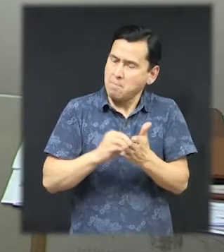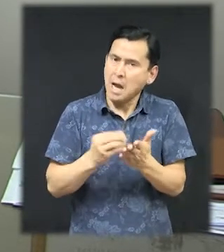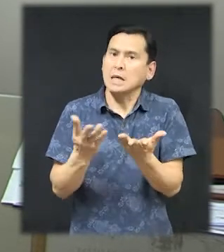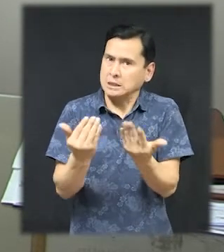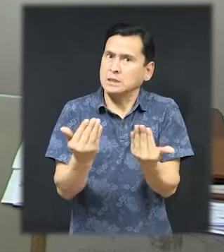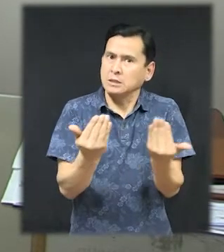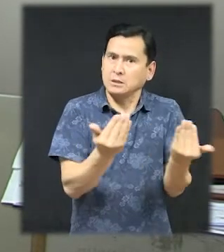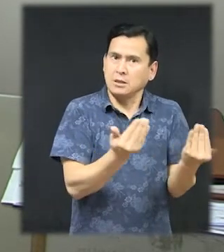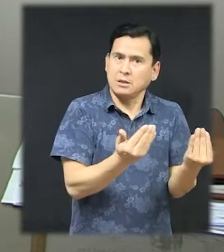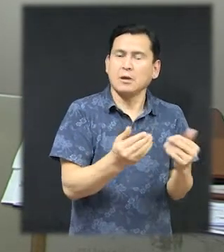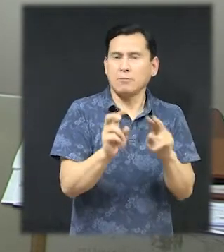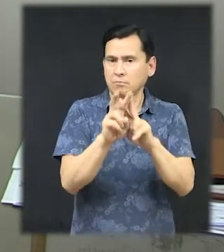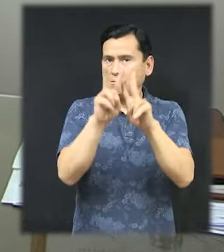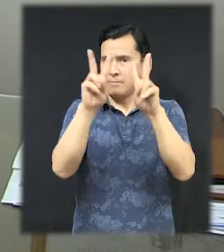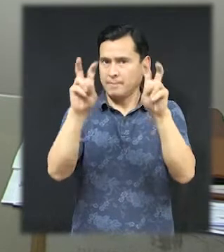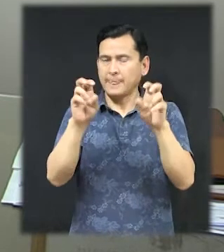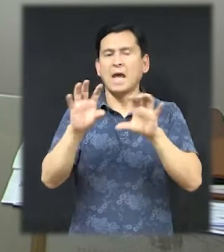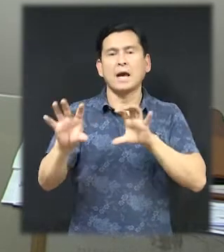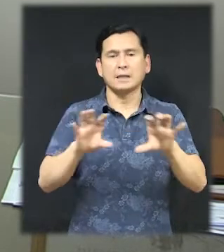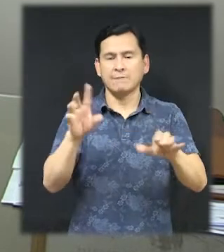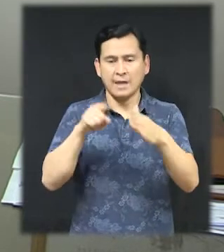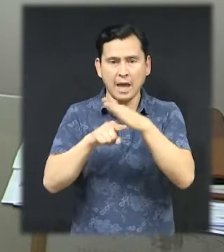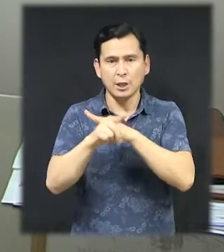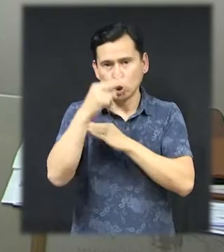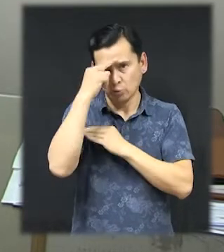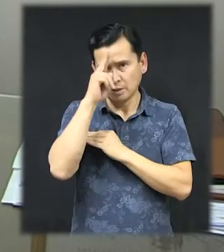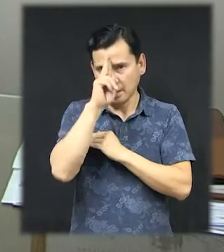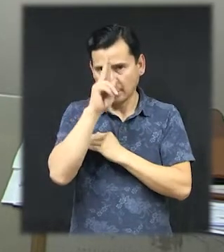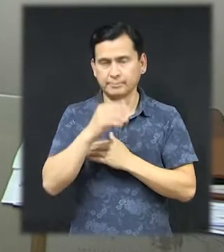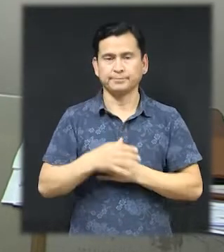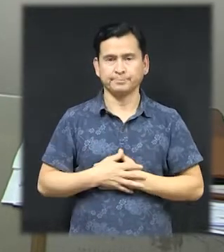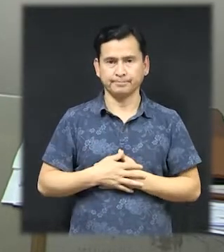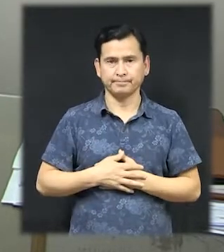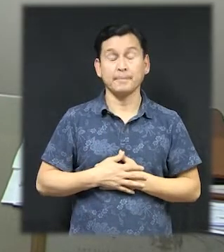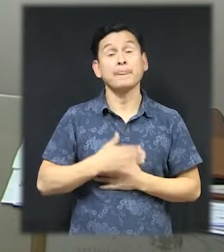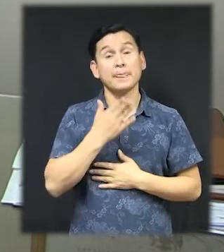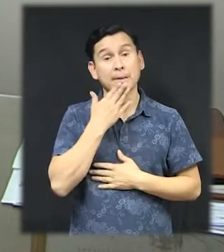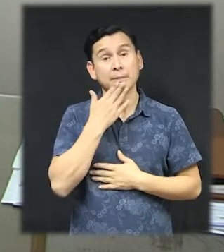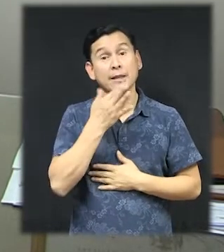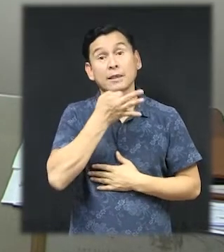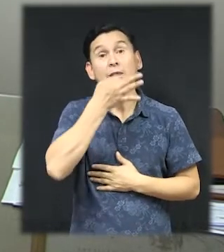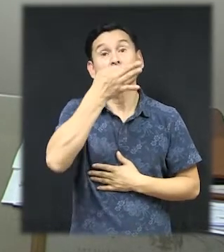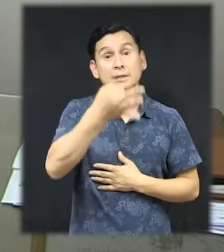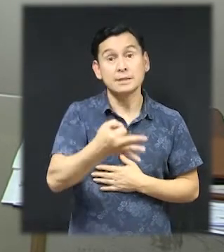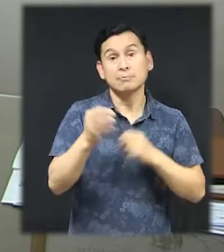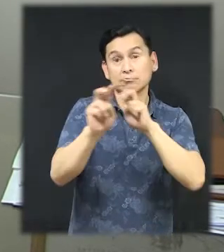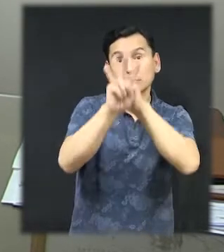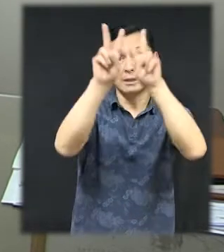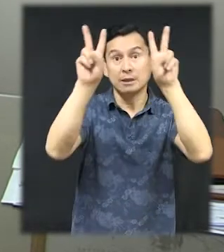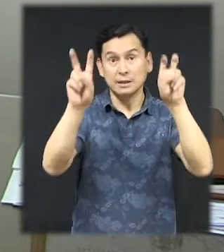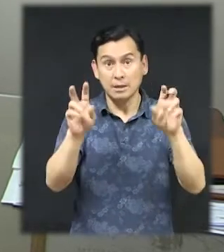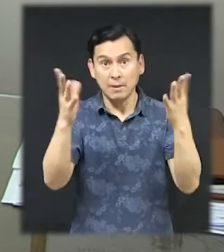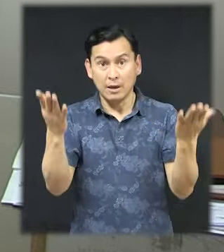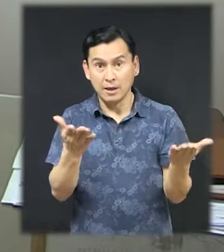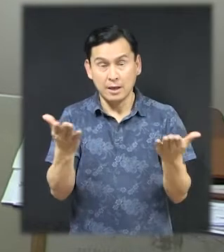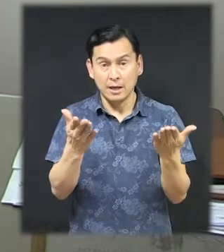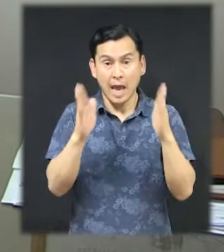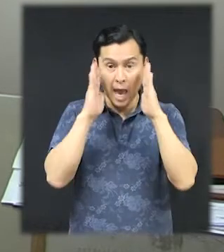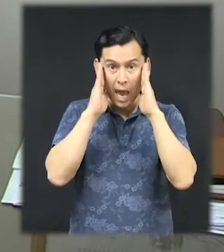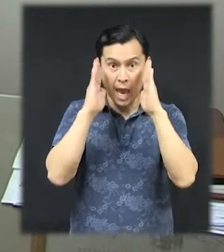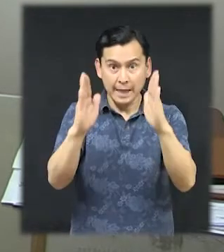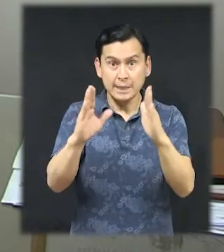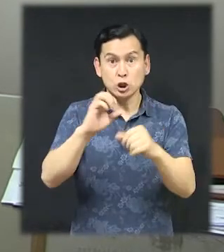todo en lo que es la actividad hospitalaria. Debo decir también que en materia de la atención por